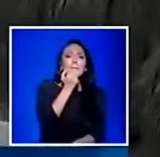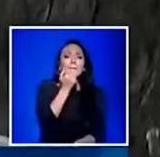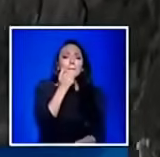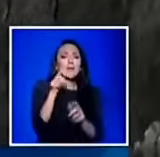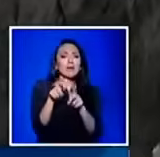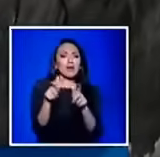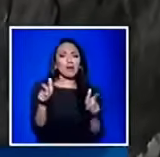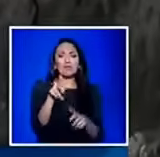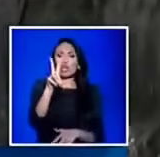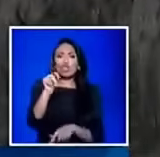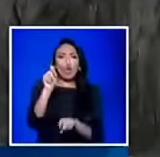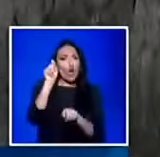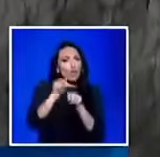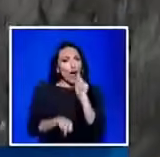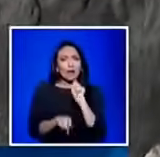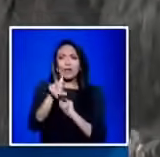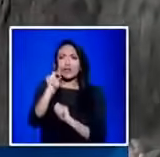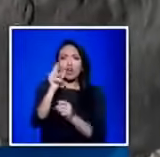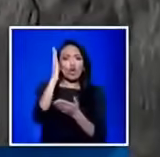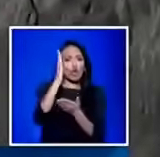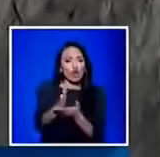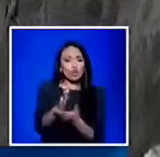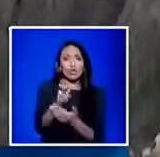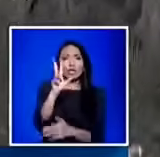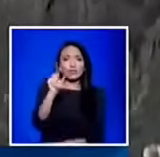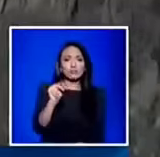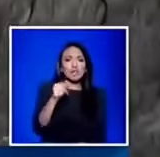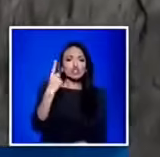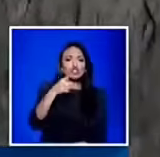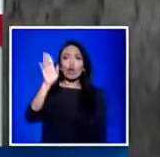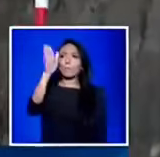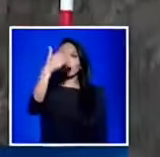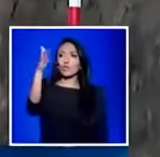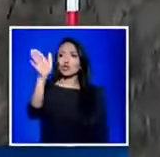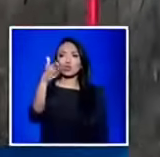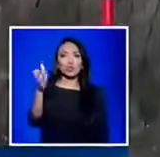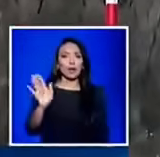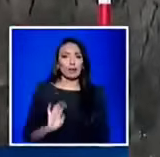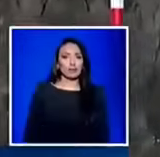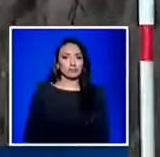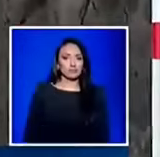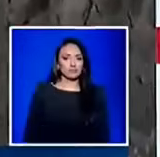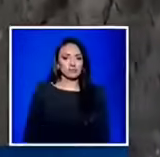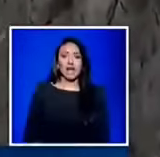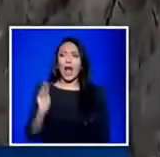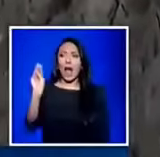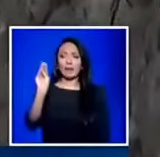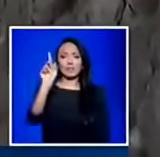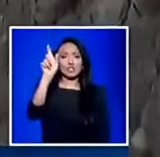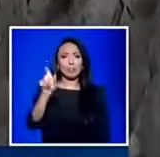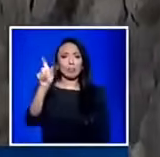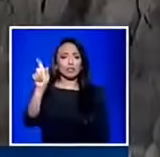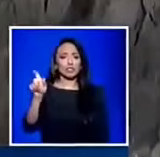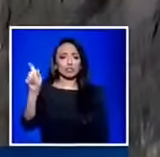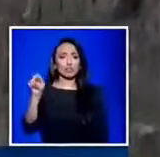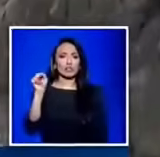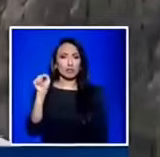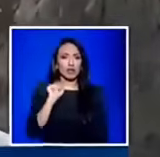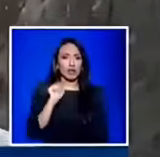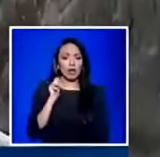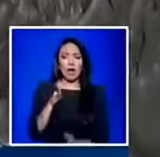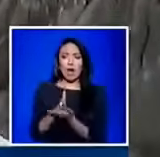fue rota, que no fue retirada, que fue pintada como una alerta para los conductores que van subiendo y van